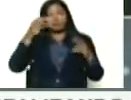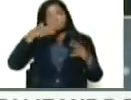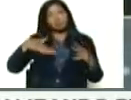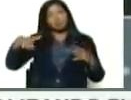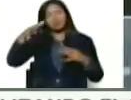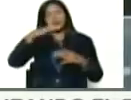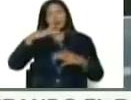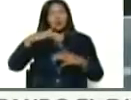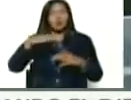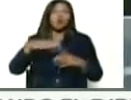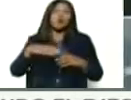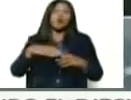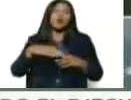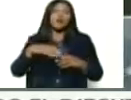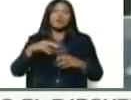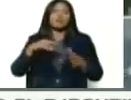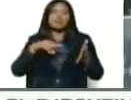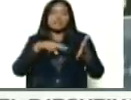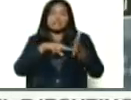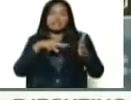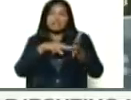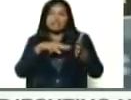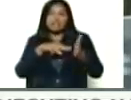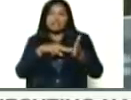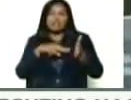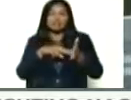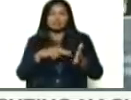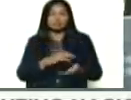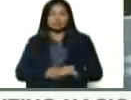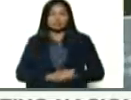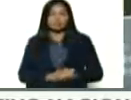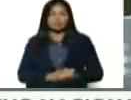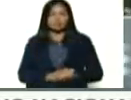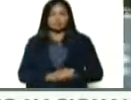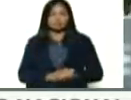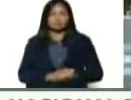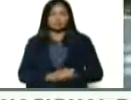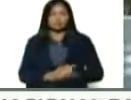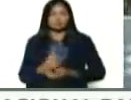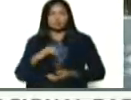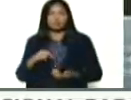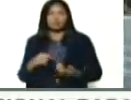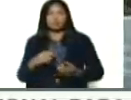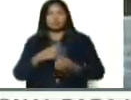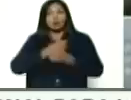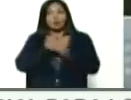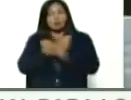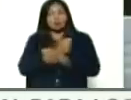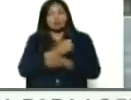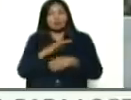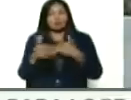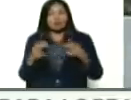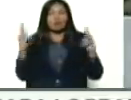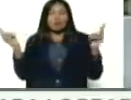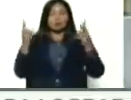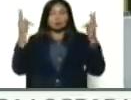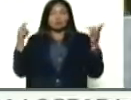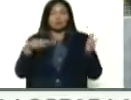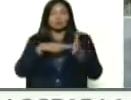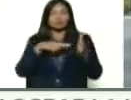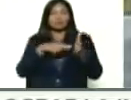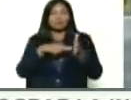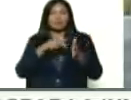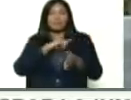siria la victoria del presidente bashar al asad y les damos nuestro abrazo y la victoria de siria